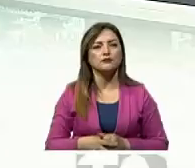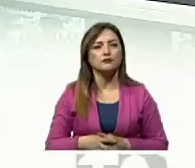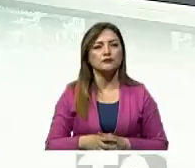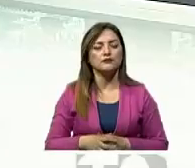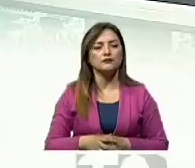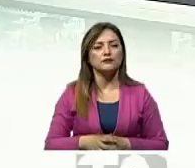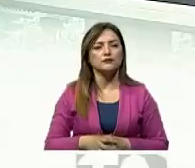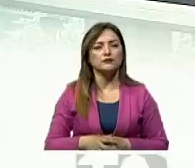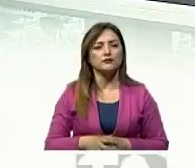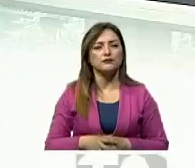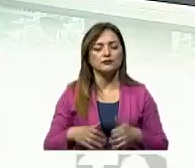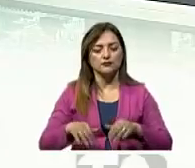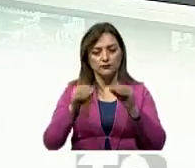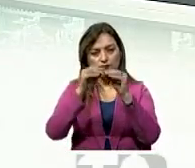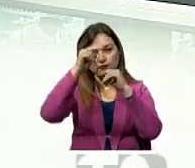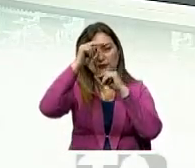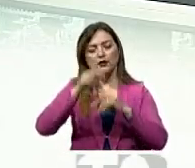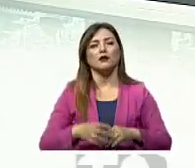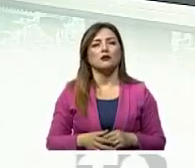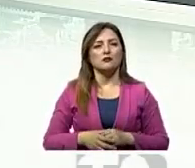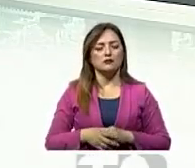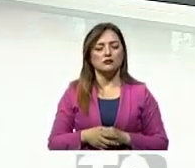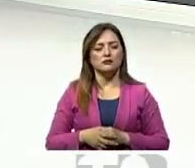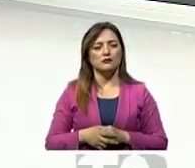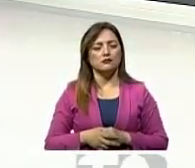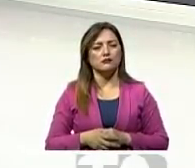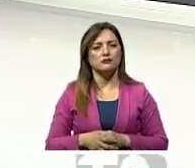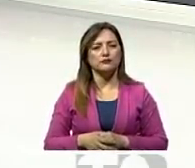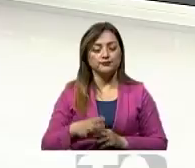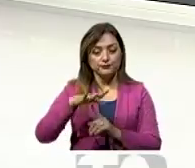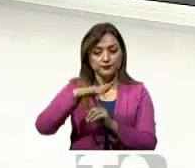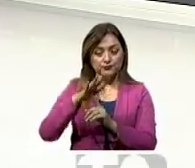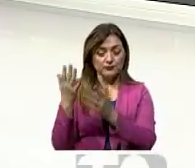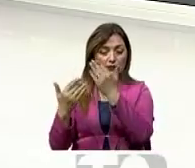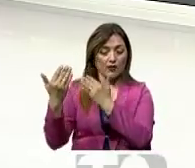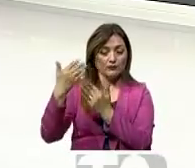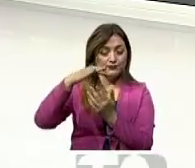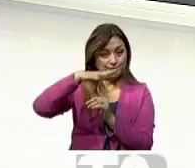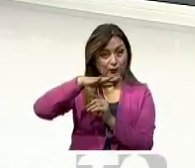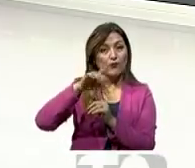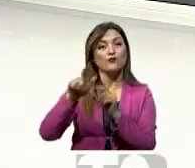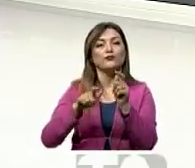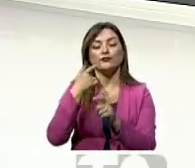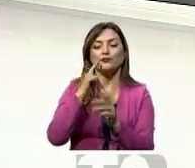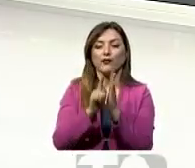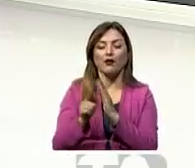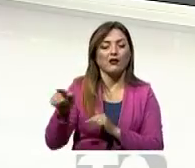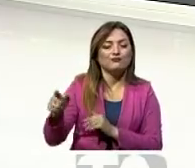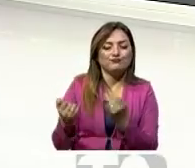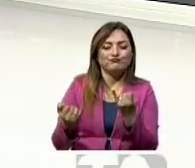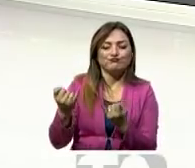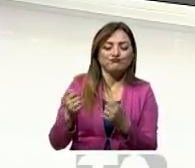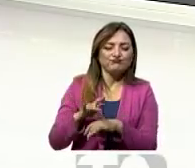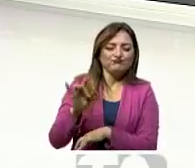horas. Seguimos con más información. El espacio en el Parque Bicentenario, que varios moradores señalaron días atrás que